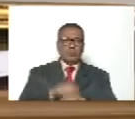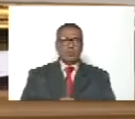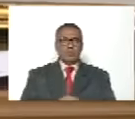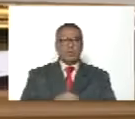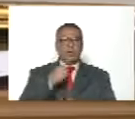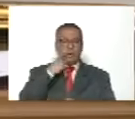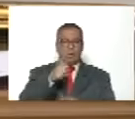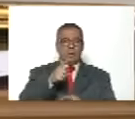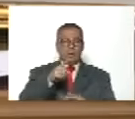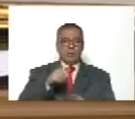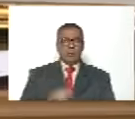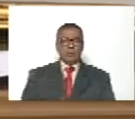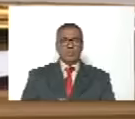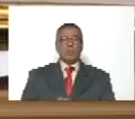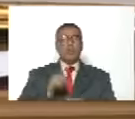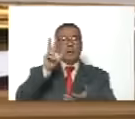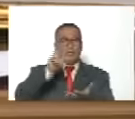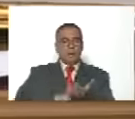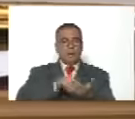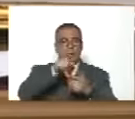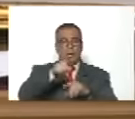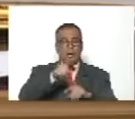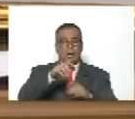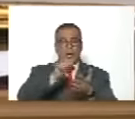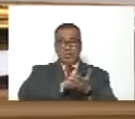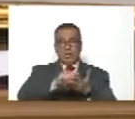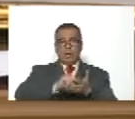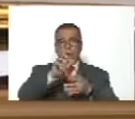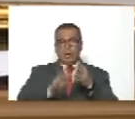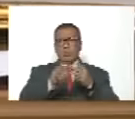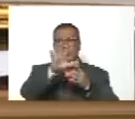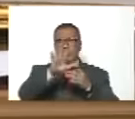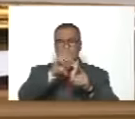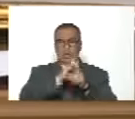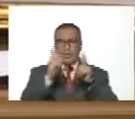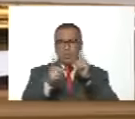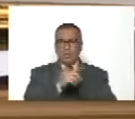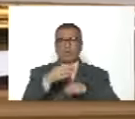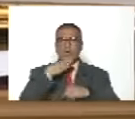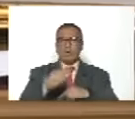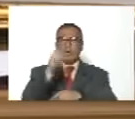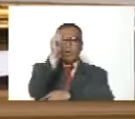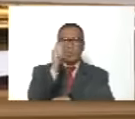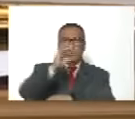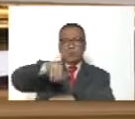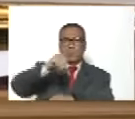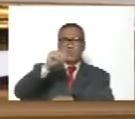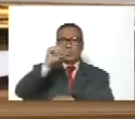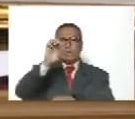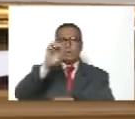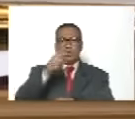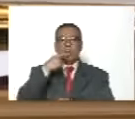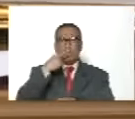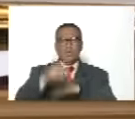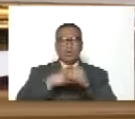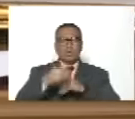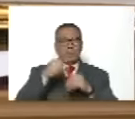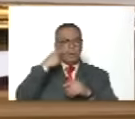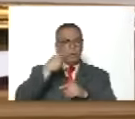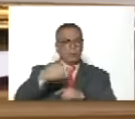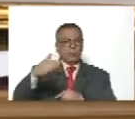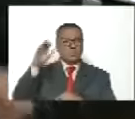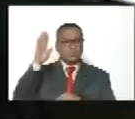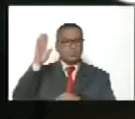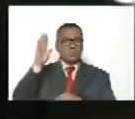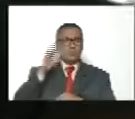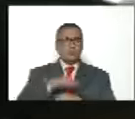diputados que estén a favor de aprobar este artículo quinto con la modificación solicitada por el diputado José Brito, sírvanse a manifestarlo con la señal de